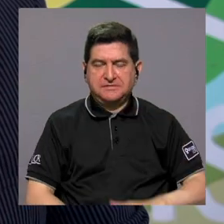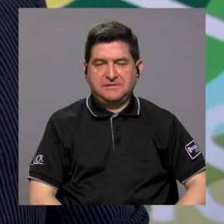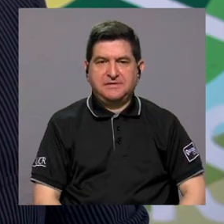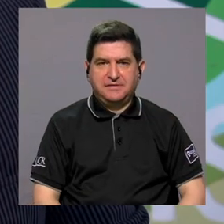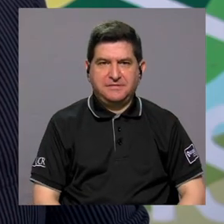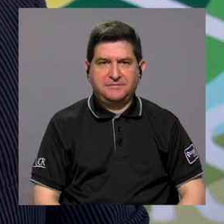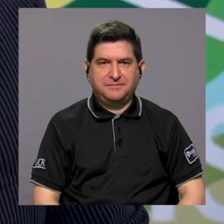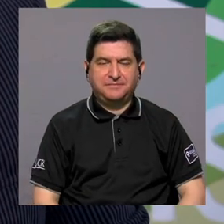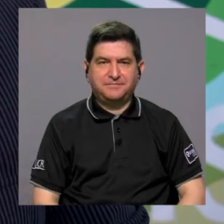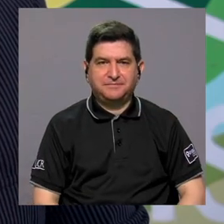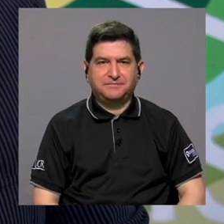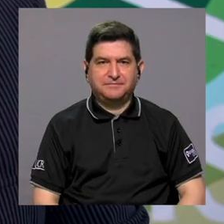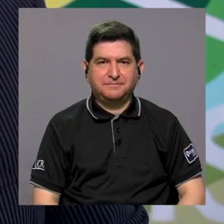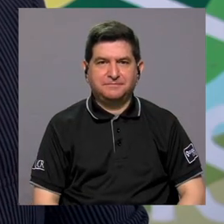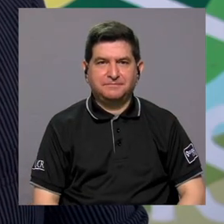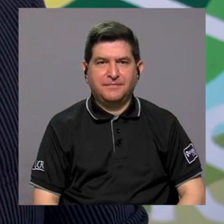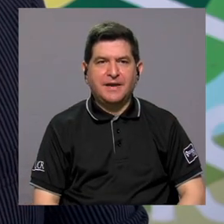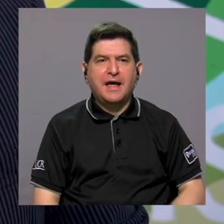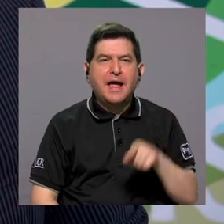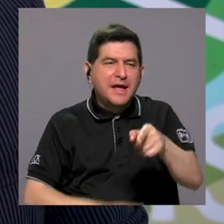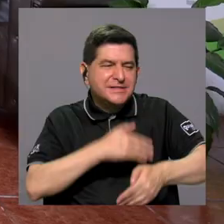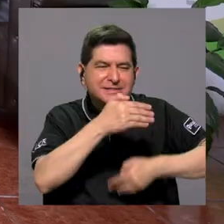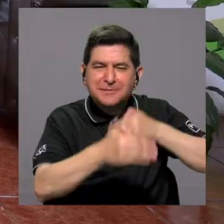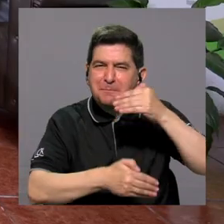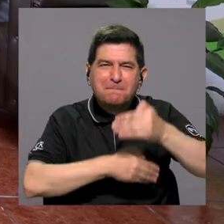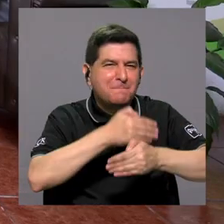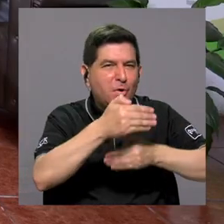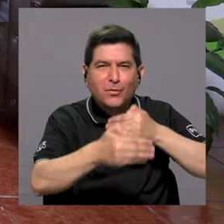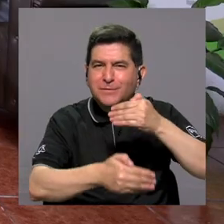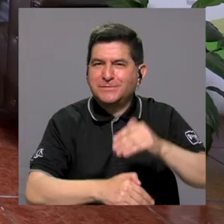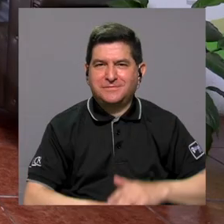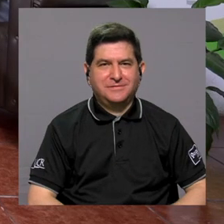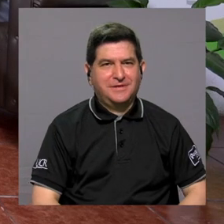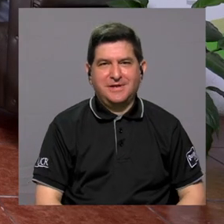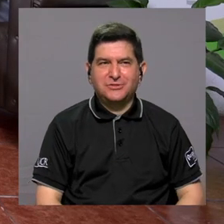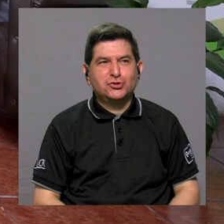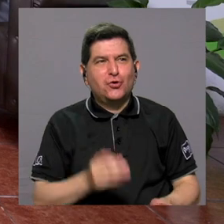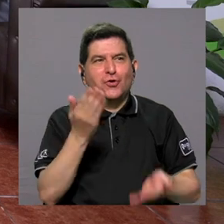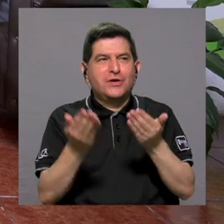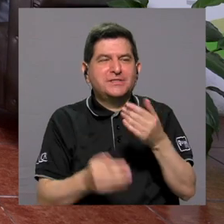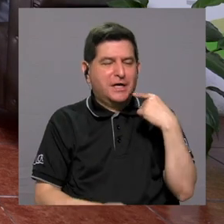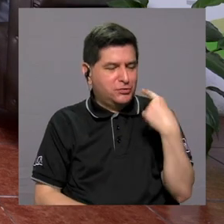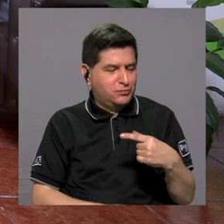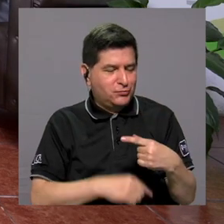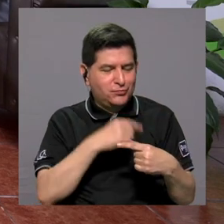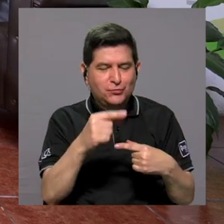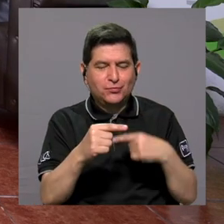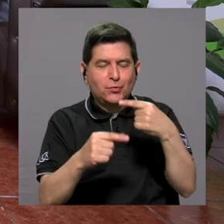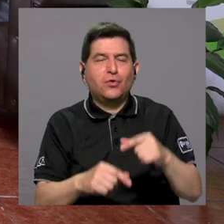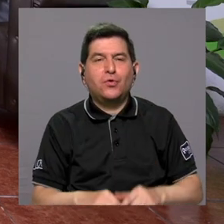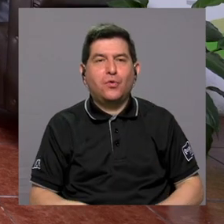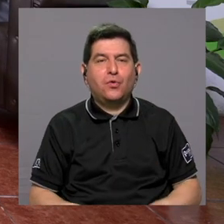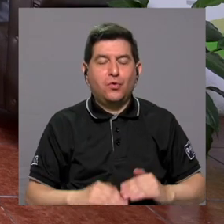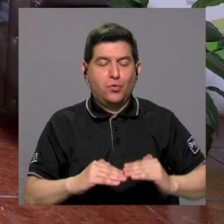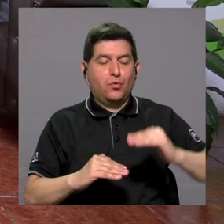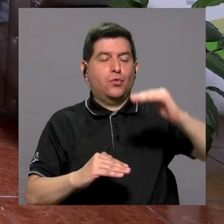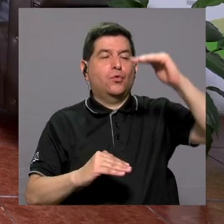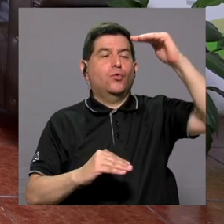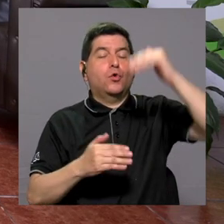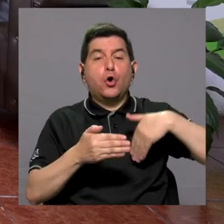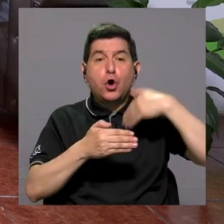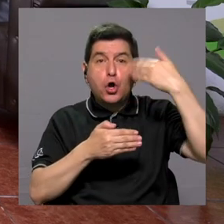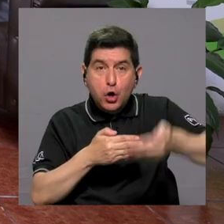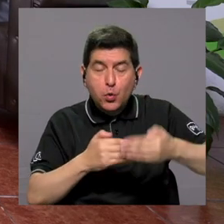que va a ser un proceso paulatino que va a subir y después va a